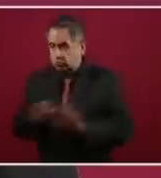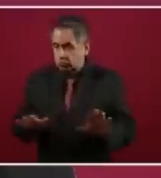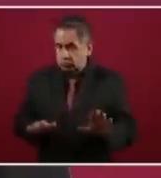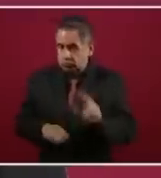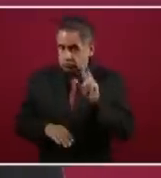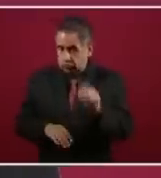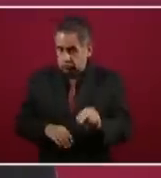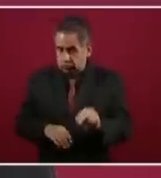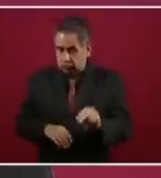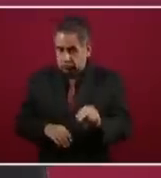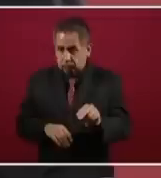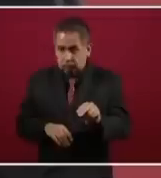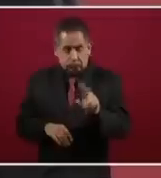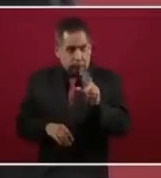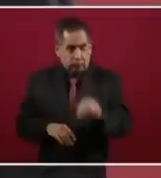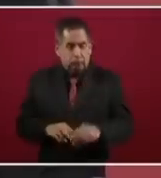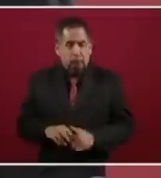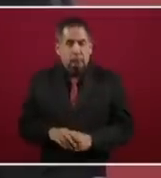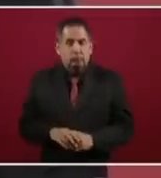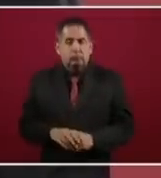No